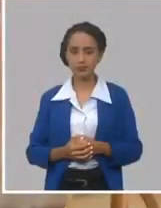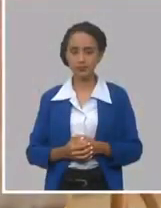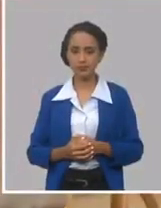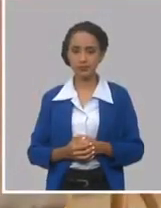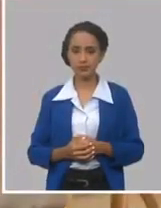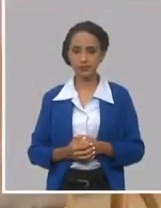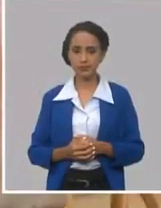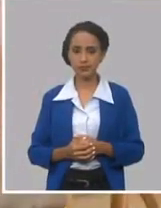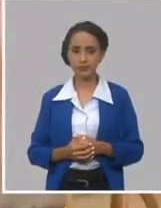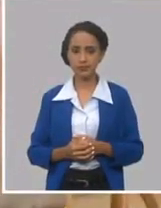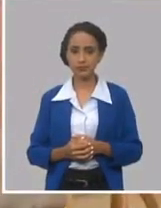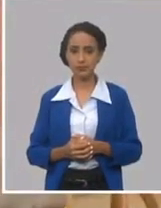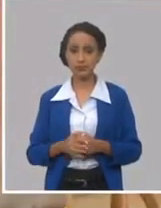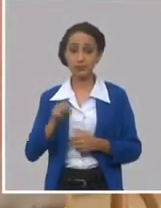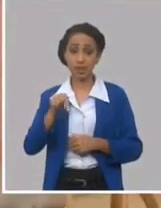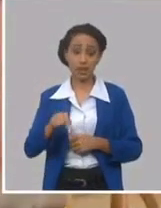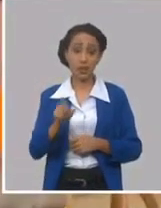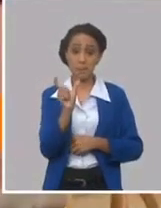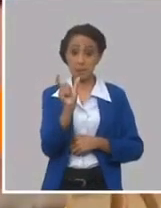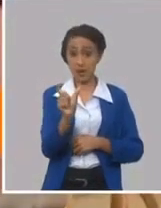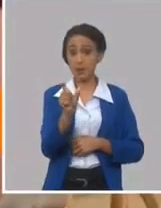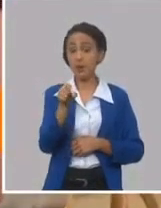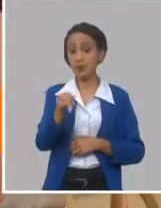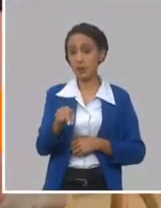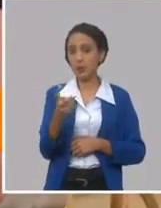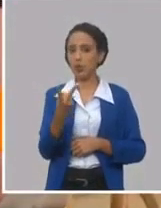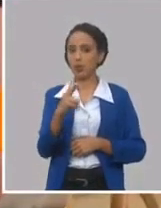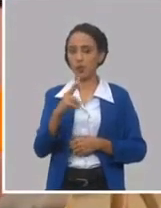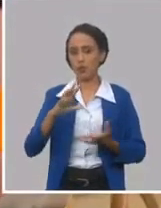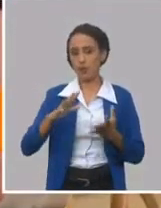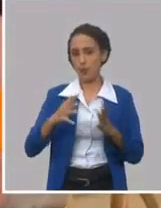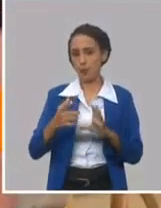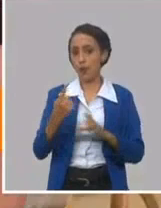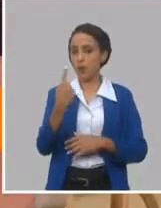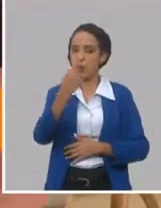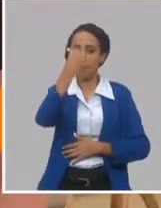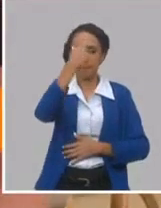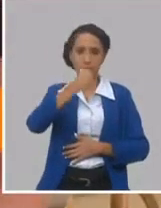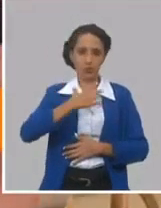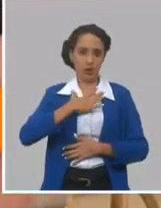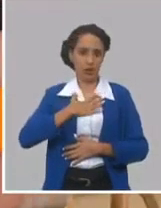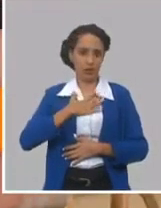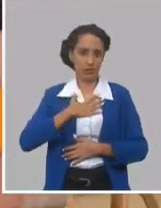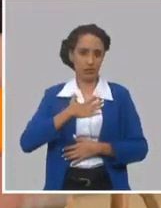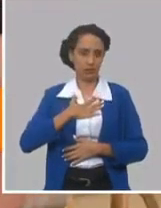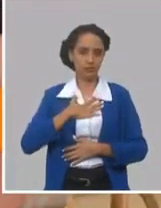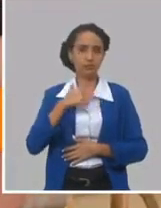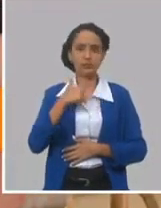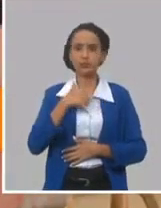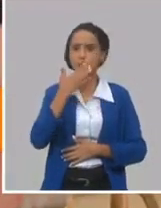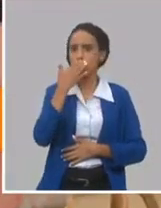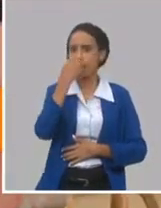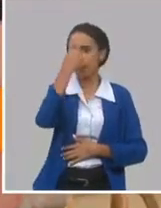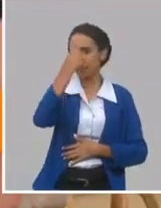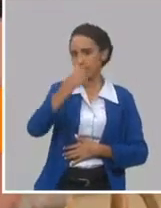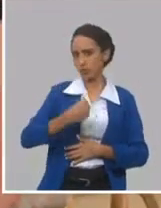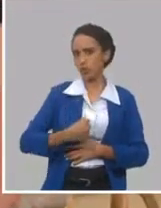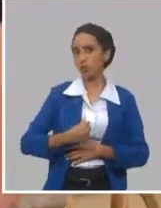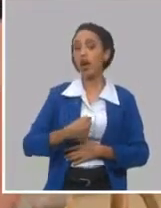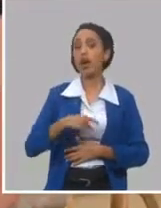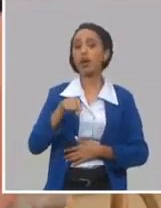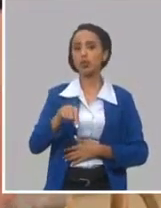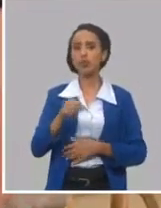podemos ver el prestigio desde el punto de vista, desde un punto de vista personal, como una característica, es decir, el prestigio